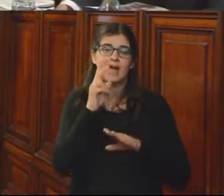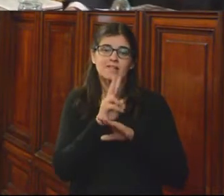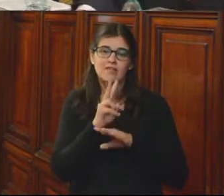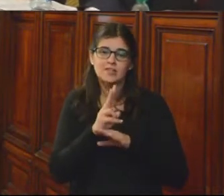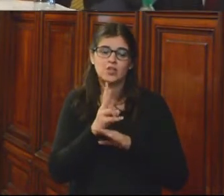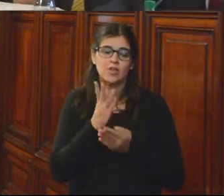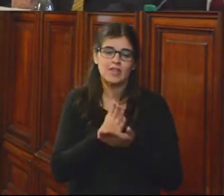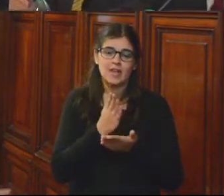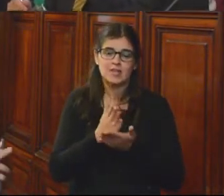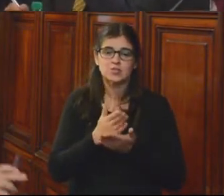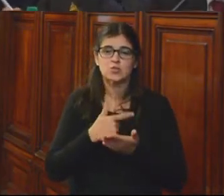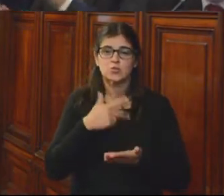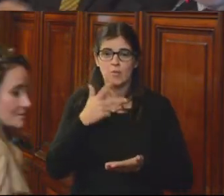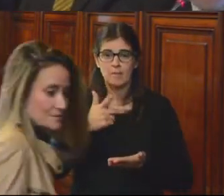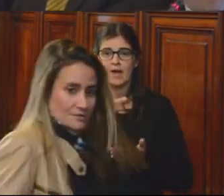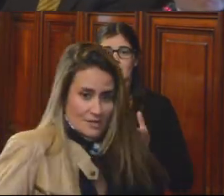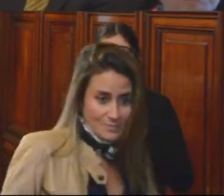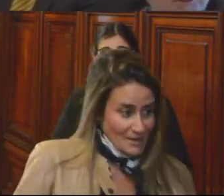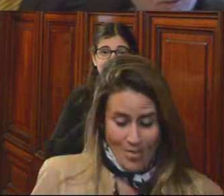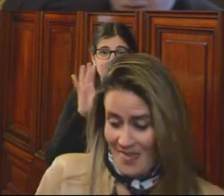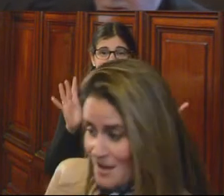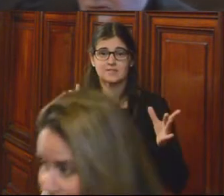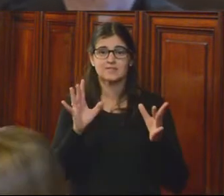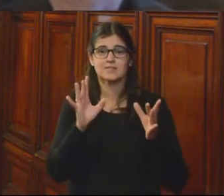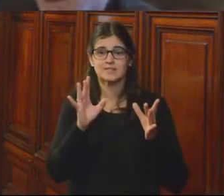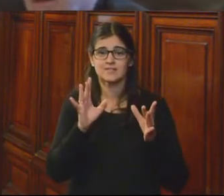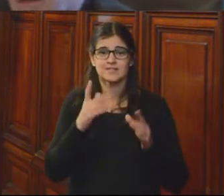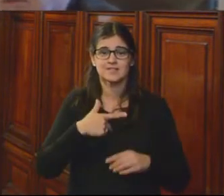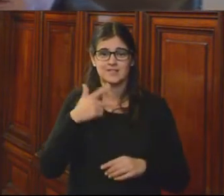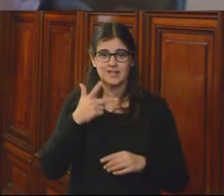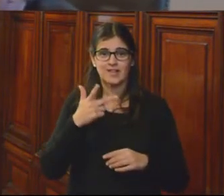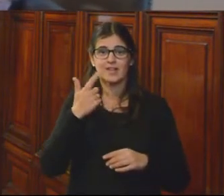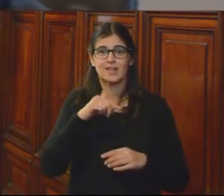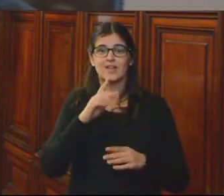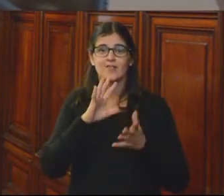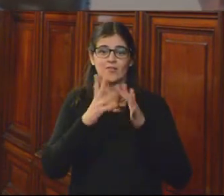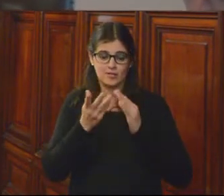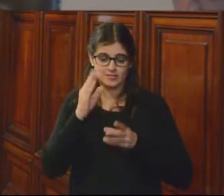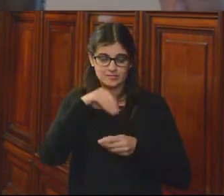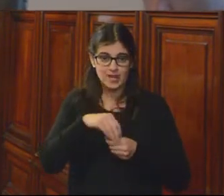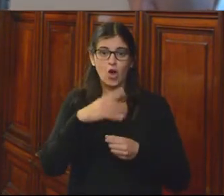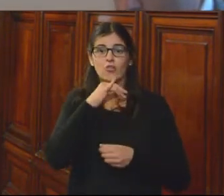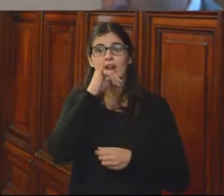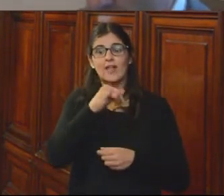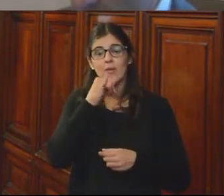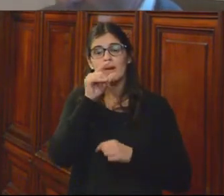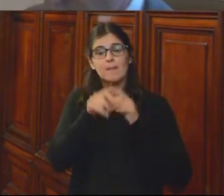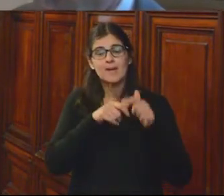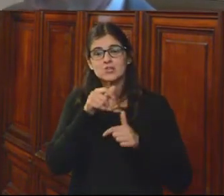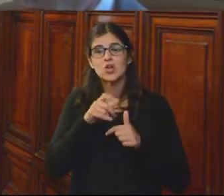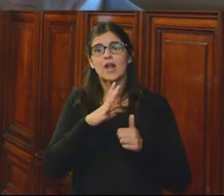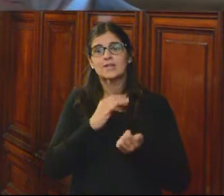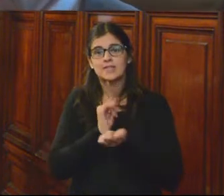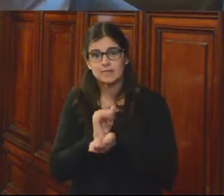Derechos Humanos e Independencia Judicial, el comisionado James Cavallaro, relator para Personas Privadas de